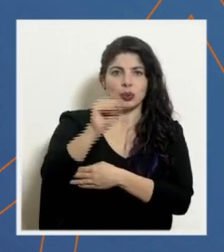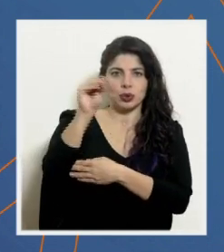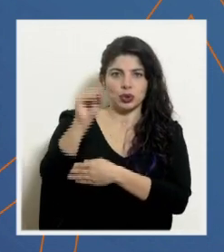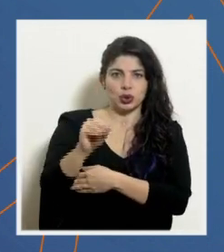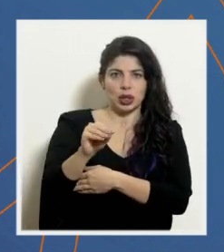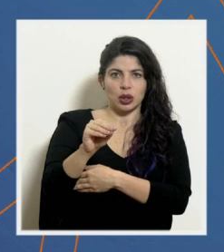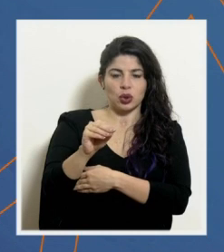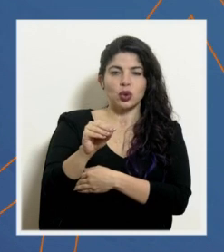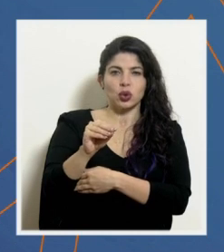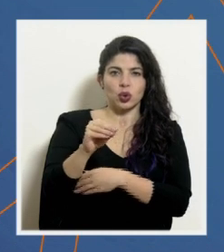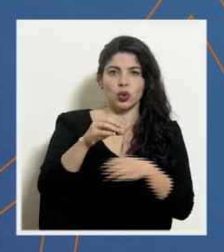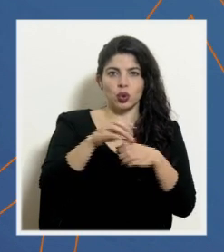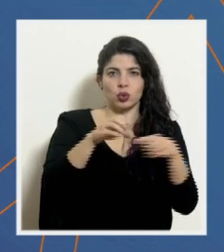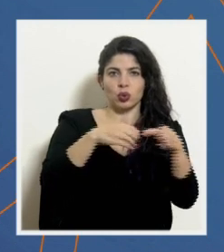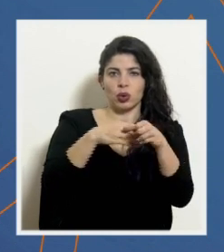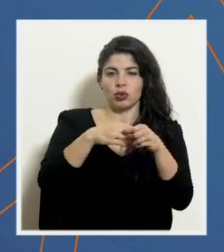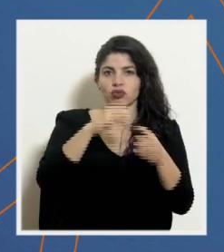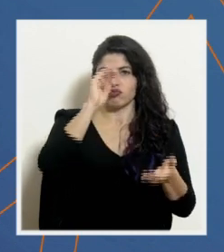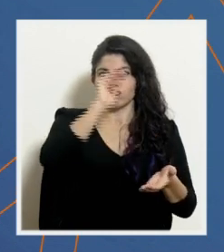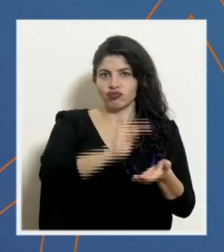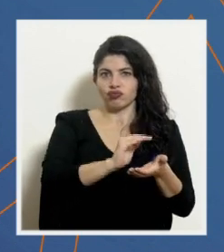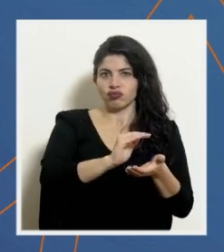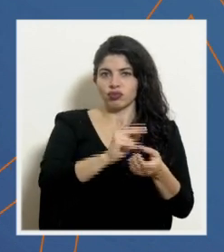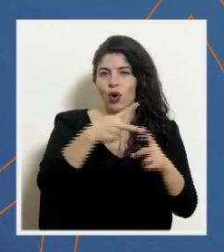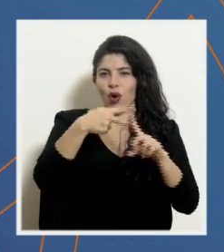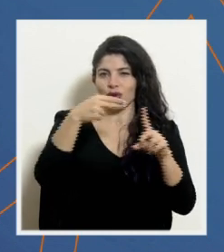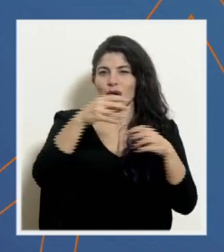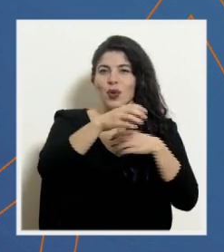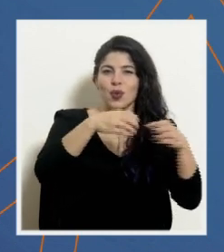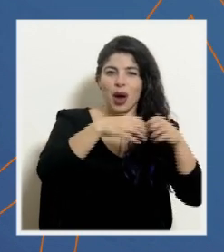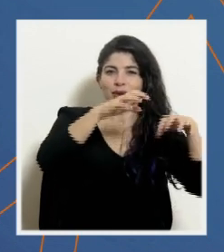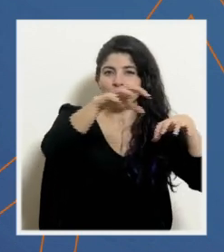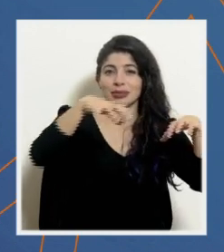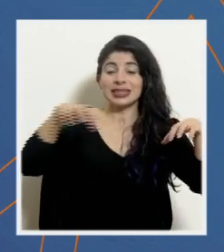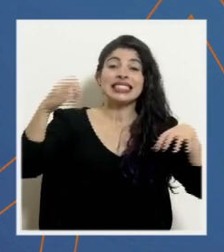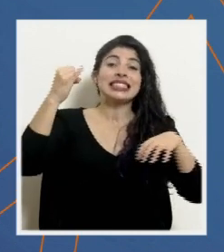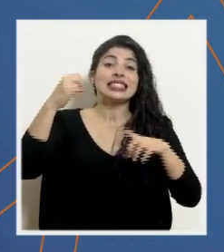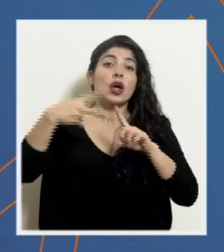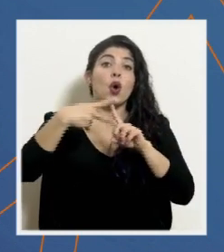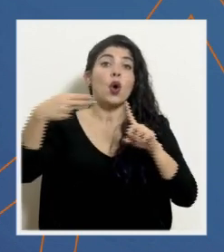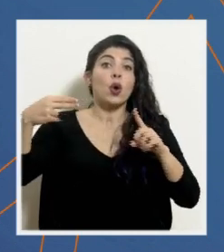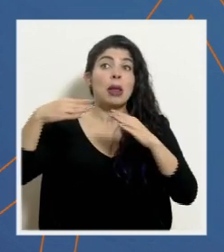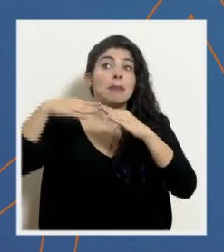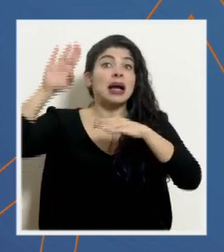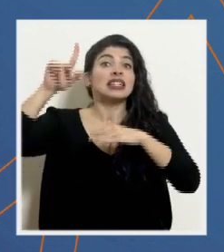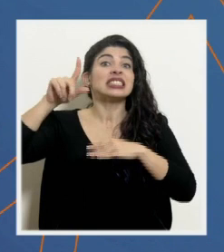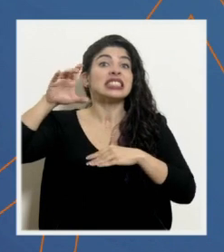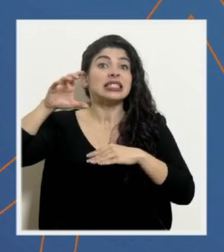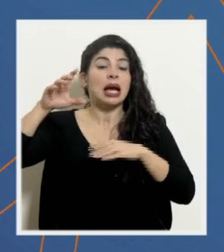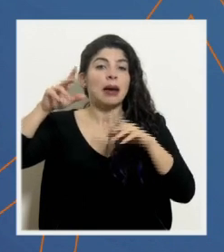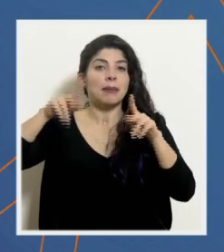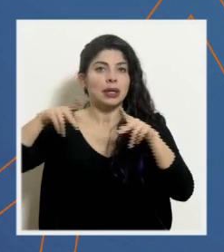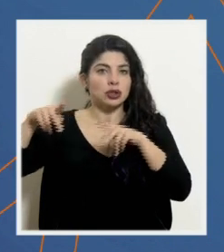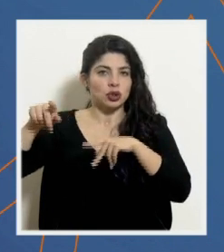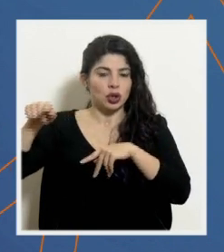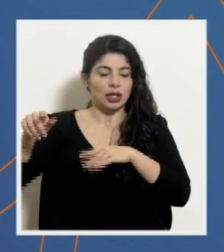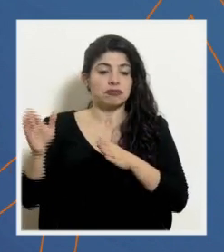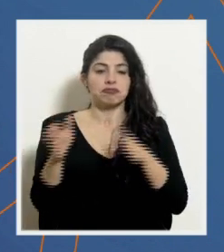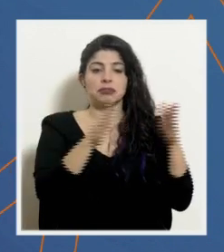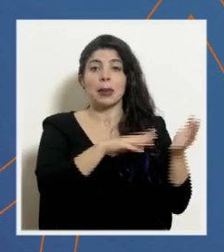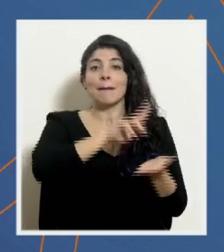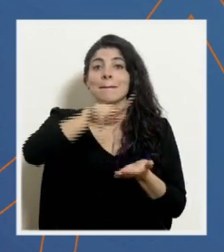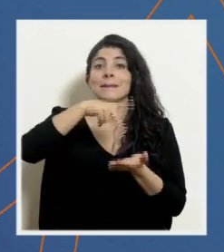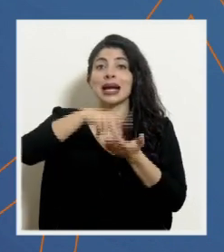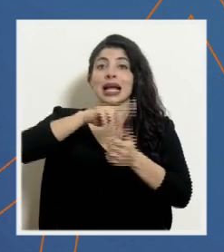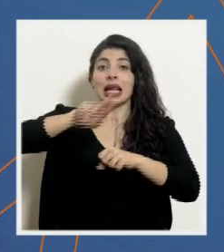del uso de las instalaciones hoteleras, en aquellos hoteles que tengan más de 100 personas. Parques